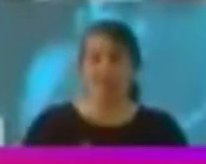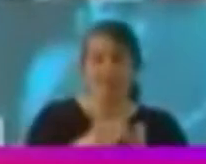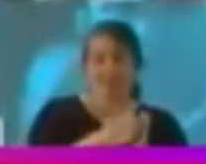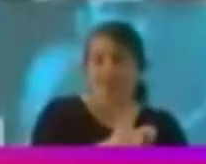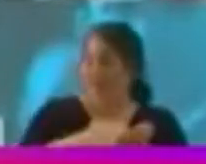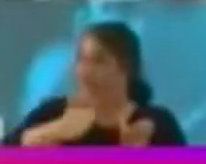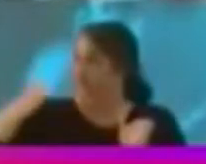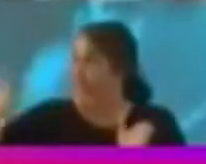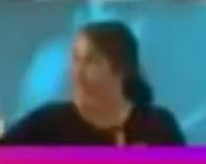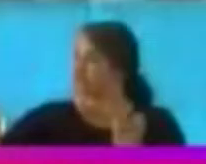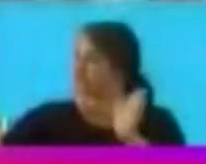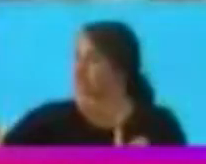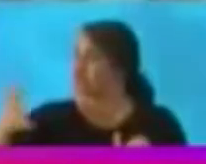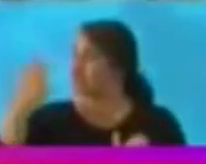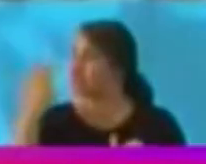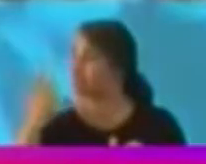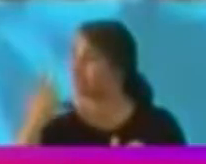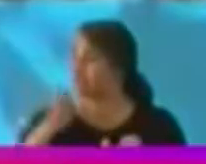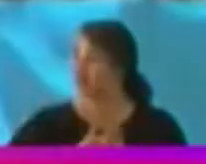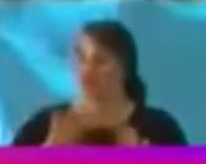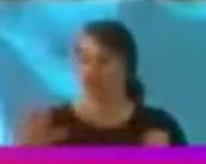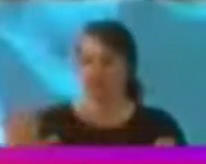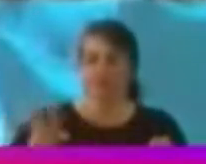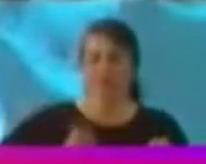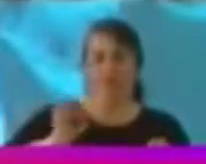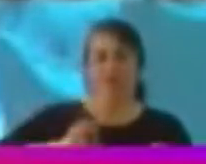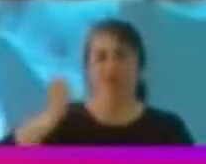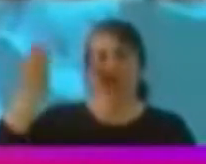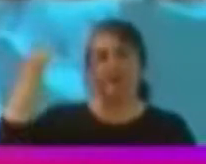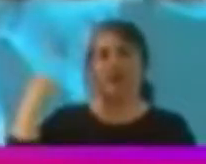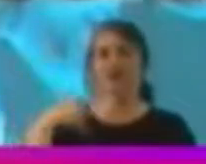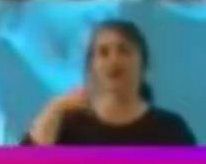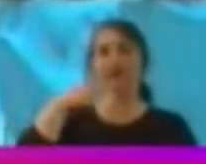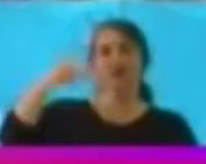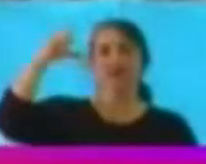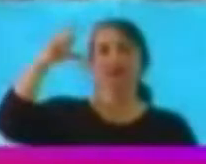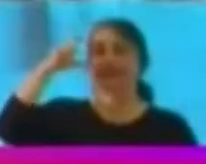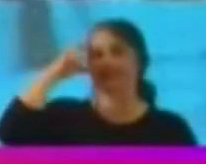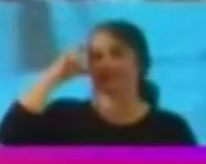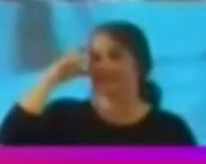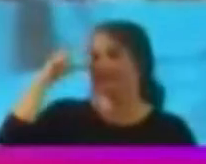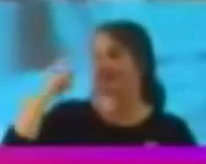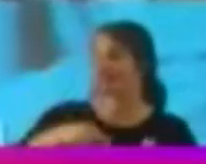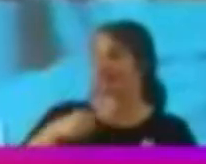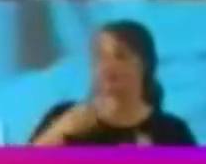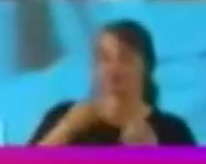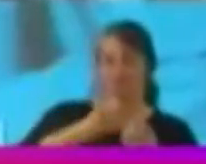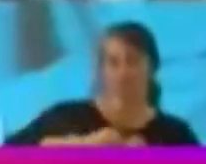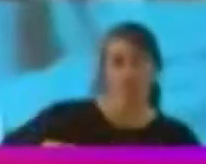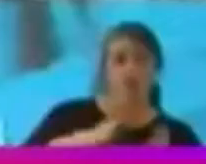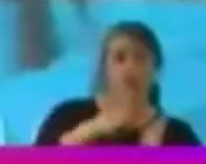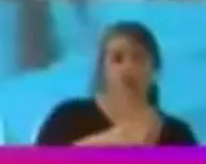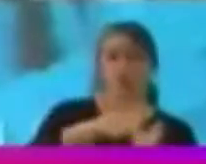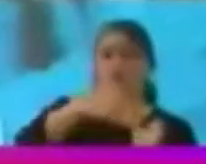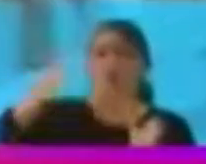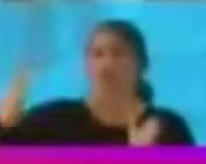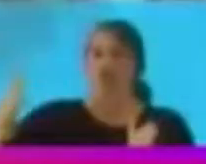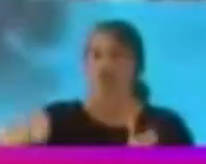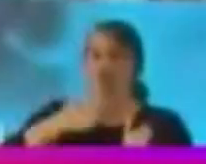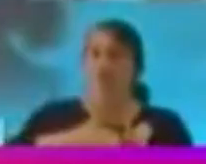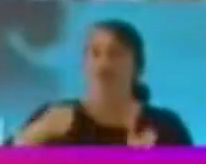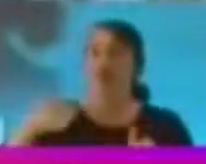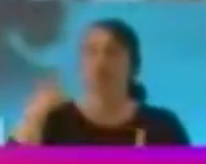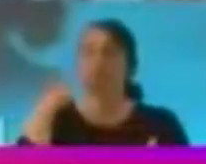hizo justamente con motivo del Bicentenario de la Patria en el año 2010, que culminó un proceso que se desarrolló con la participación